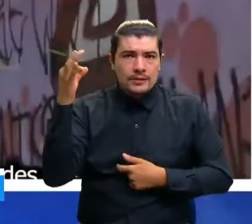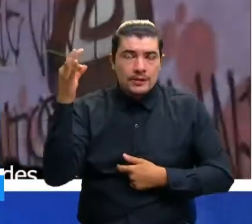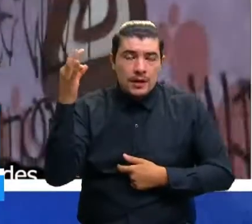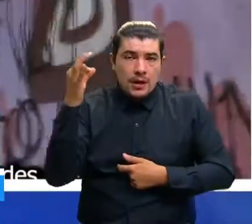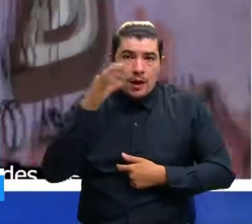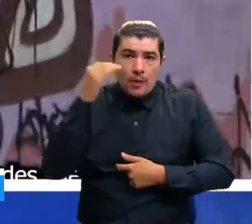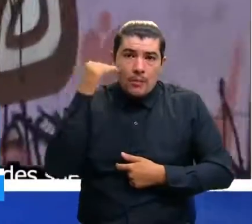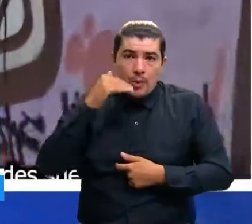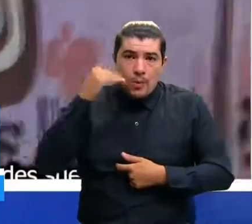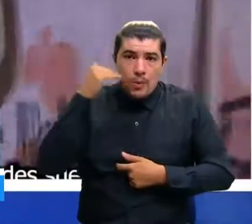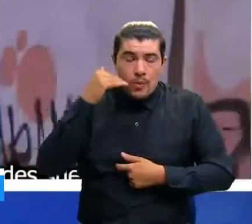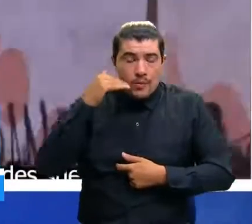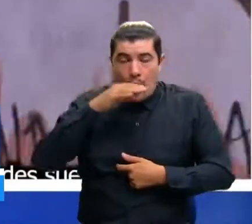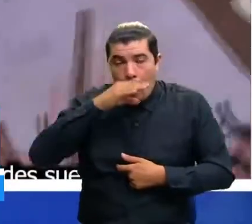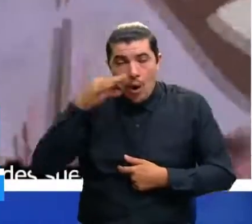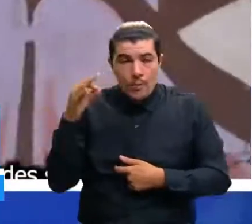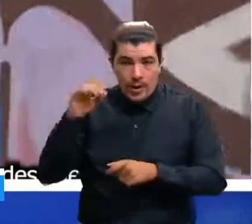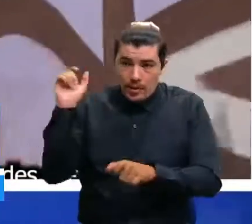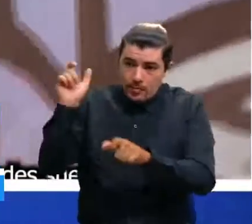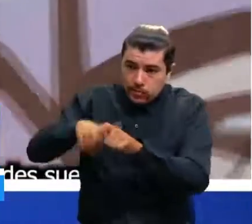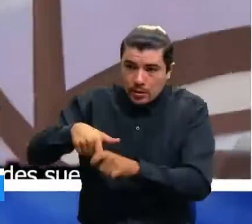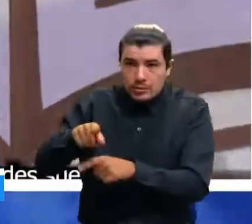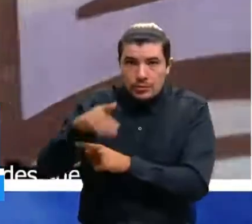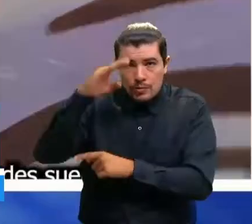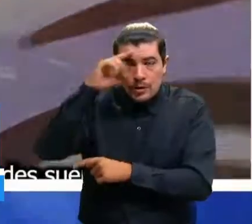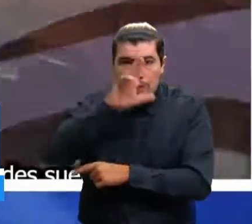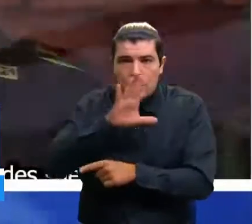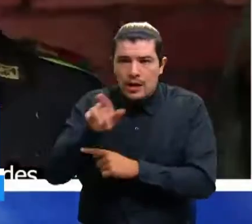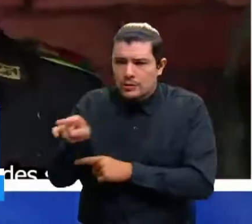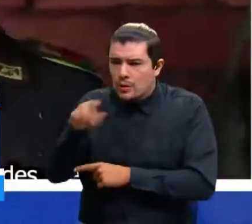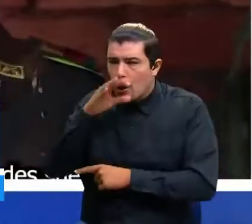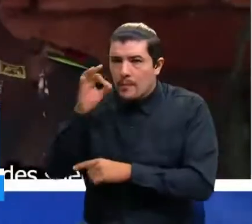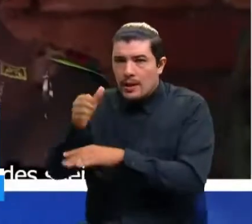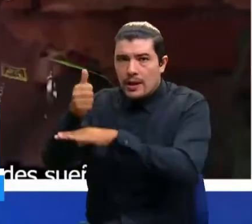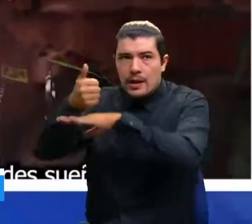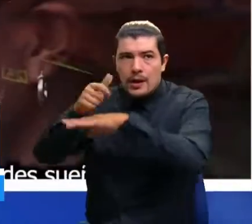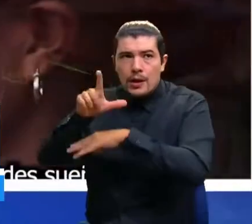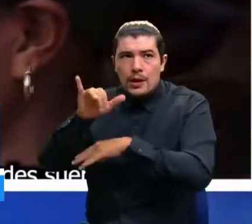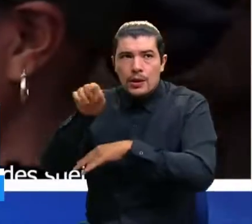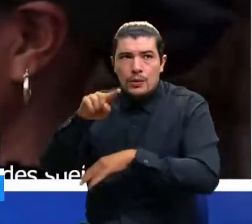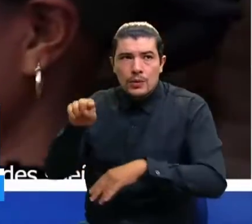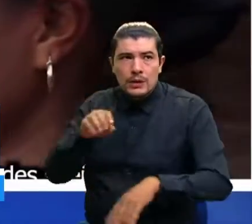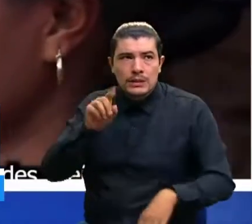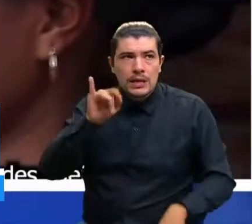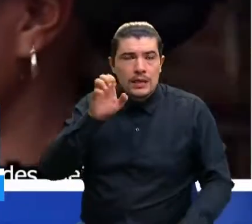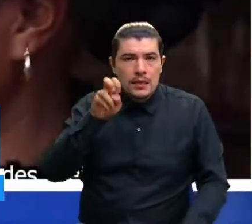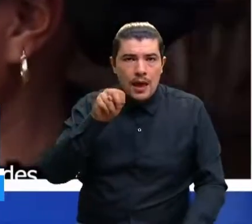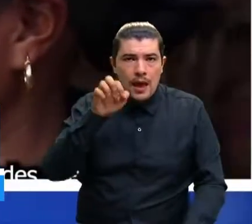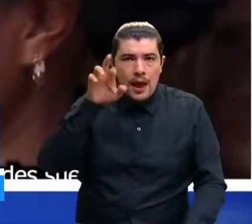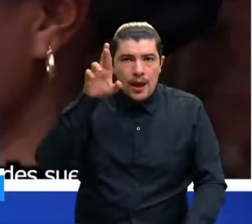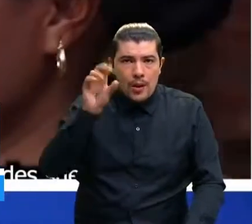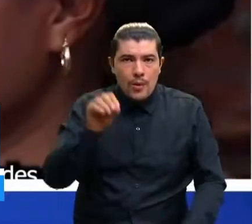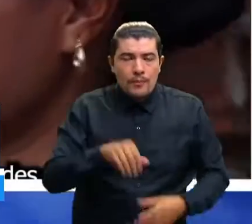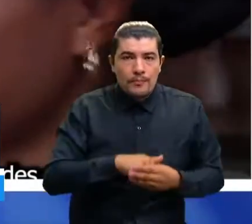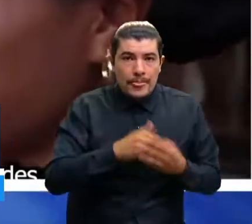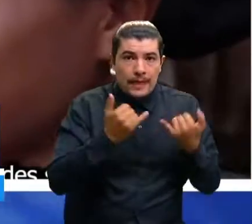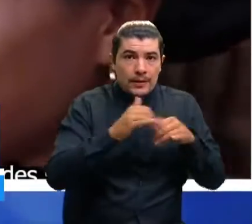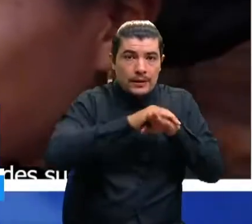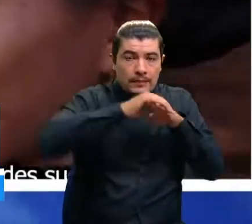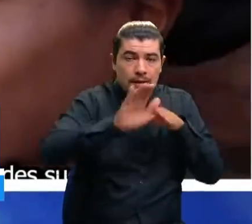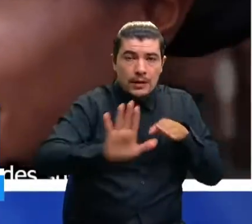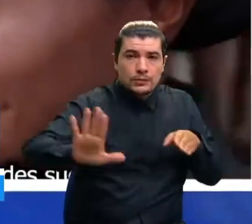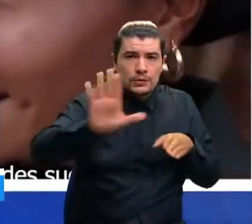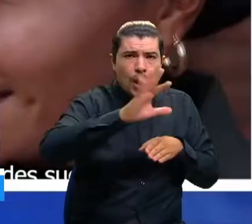militar. Las declaraciones son del coronel Luis Quintero. Estamos invitando a todos los jóvenes, hombres y